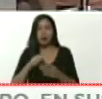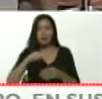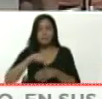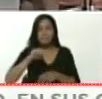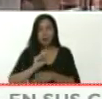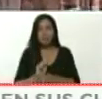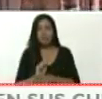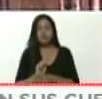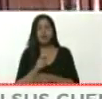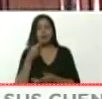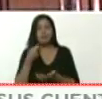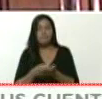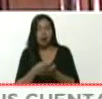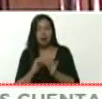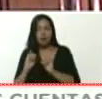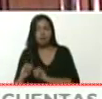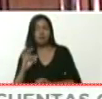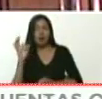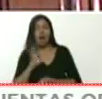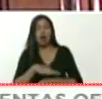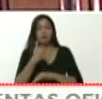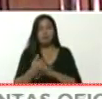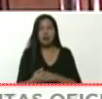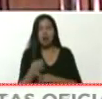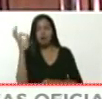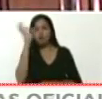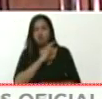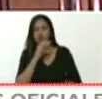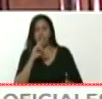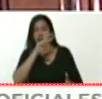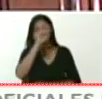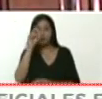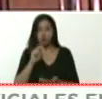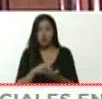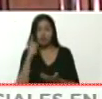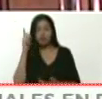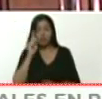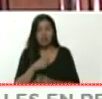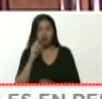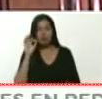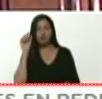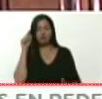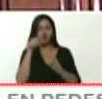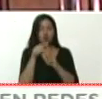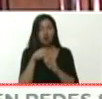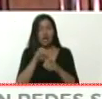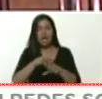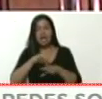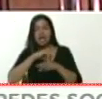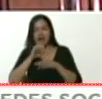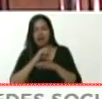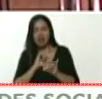lote de animales destinados al Plan Porcino Nacional, que tiene como meta la producción cárnica